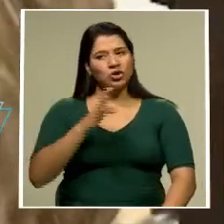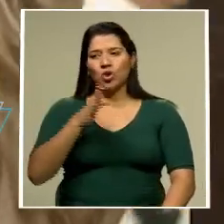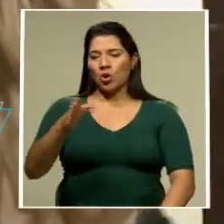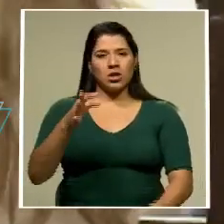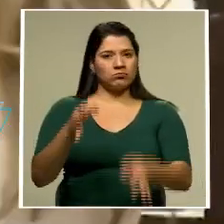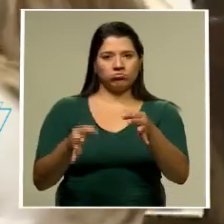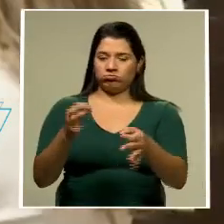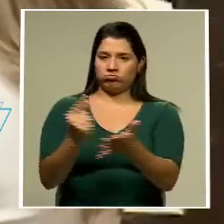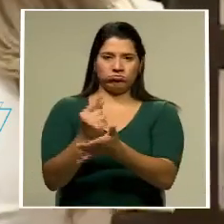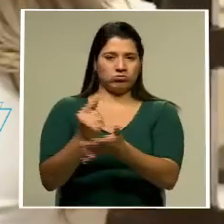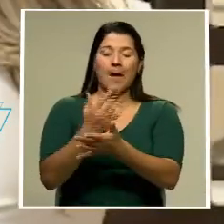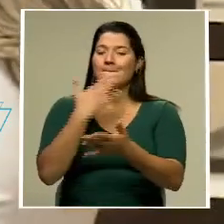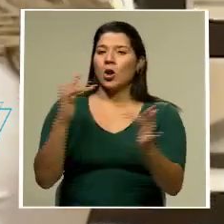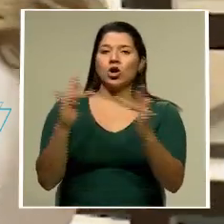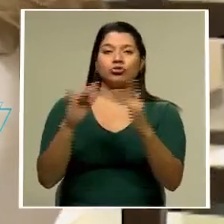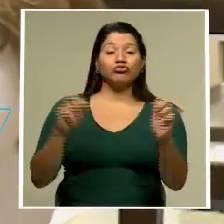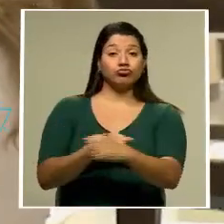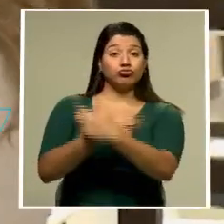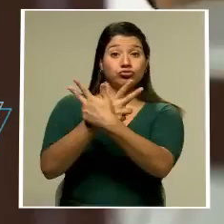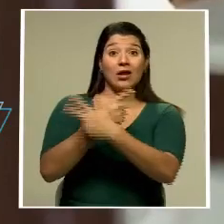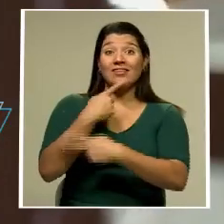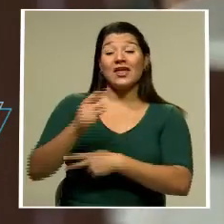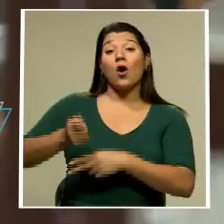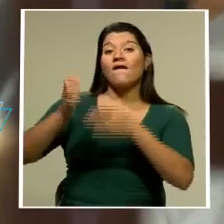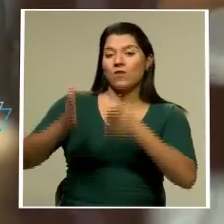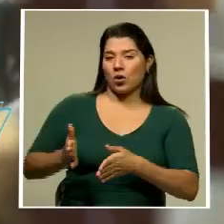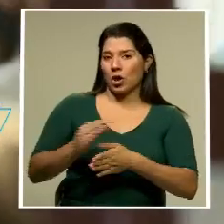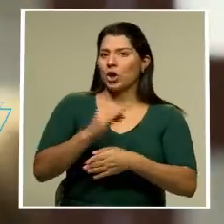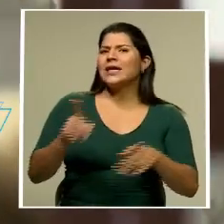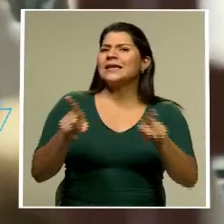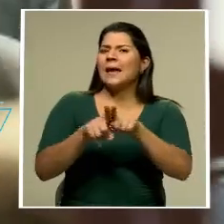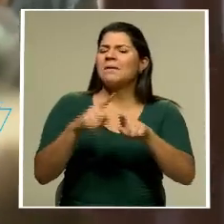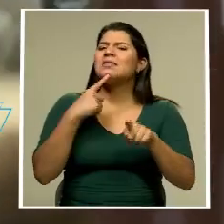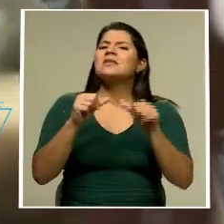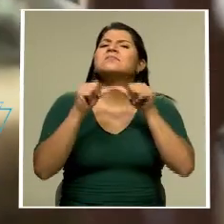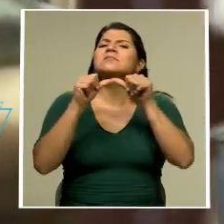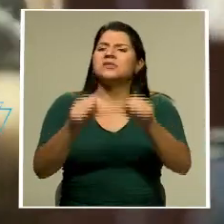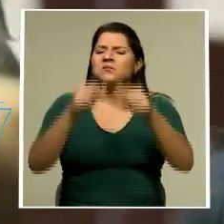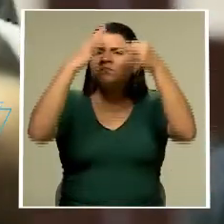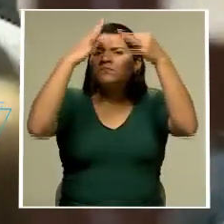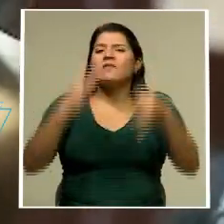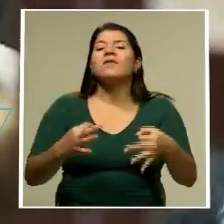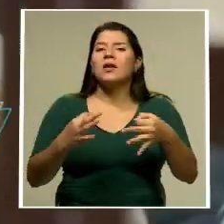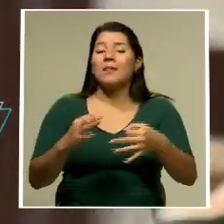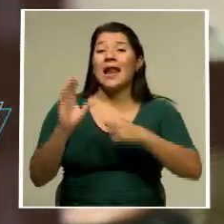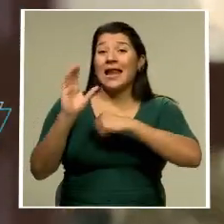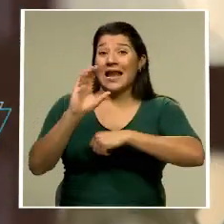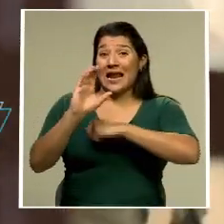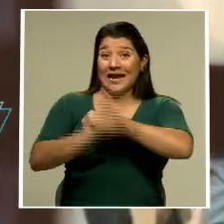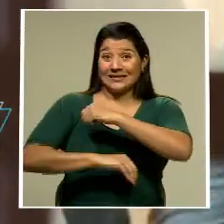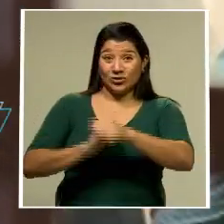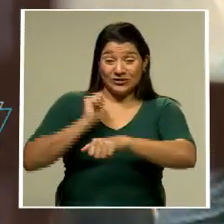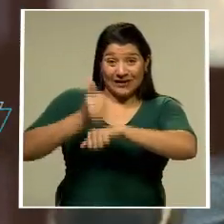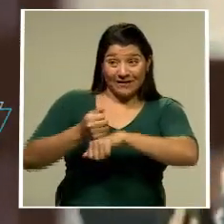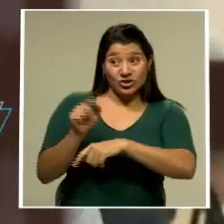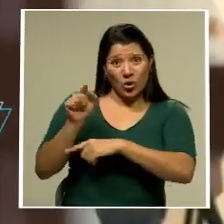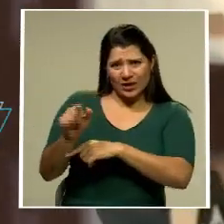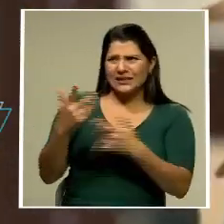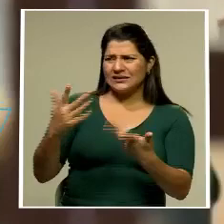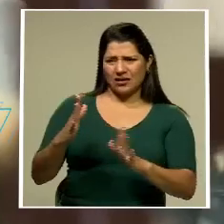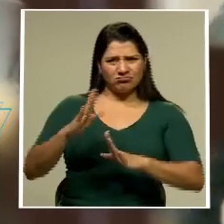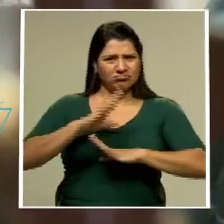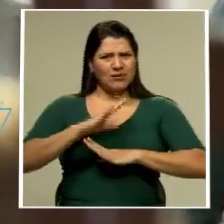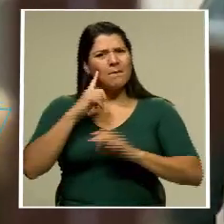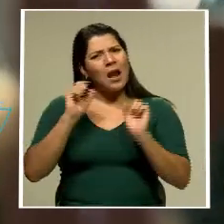Gallens y Francisco Campos, quienes comentaron además que se mantendrán firmes en que la medida cautelar impuesta a Solís es suficiente